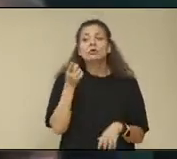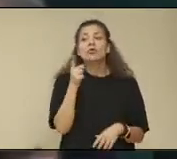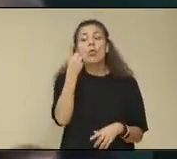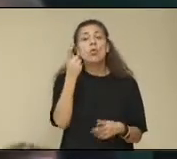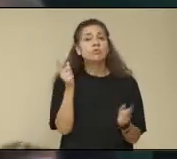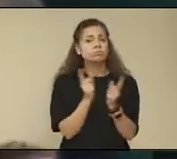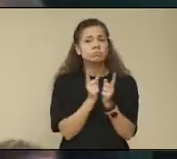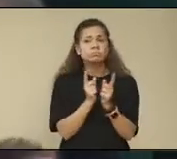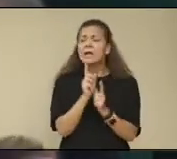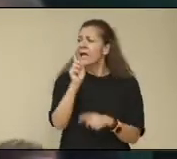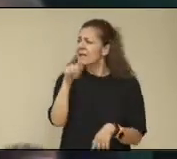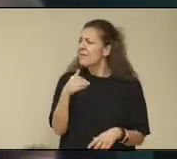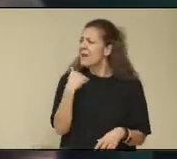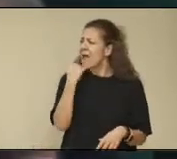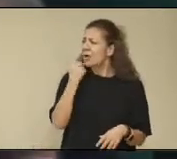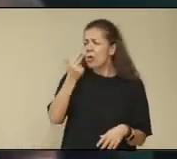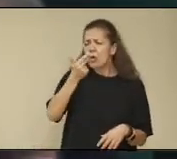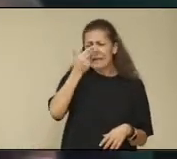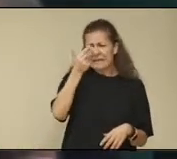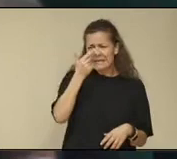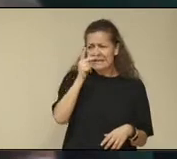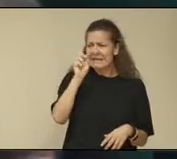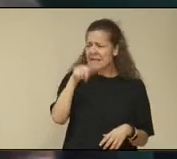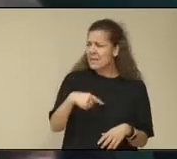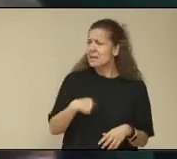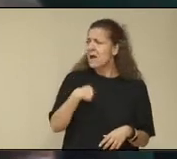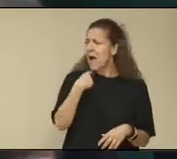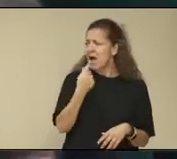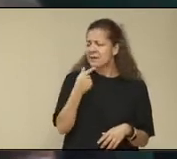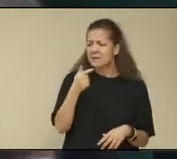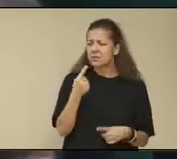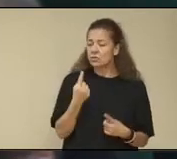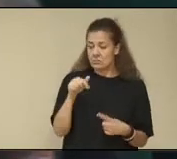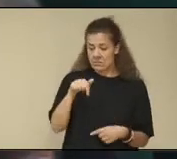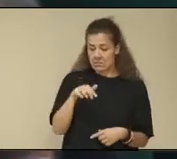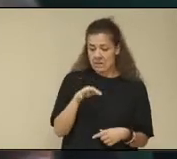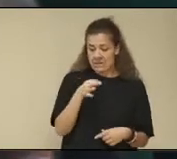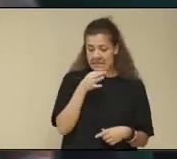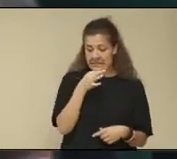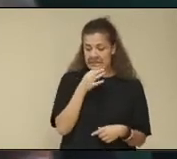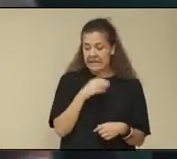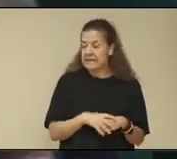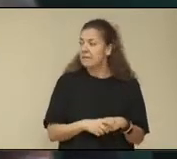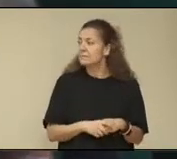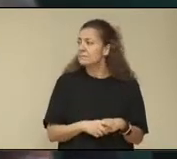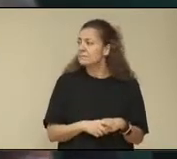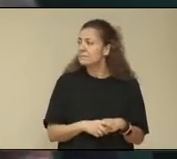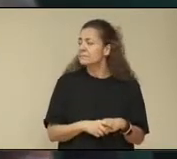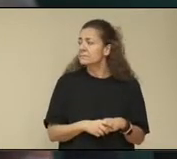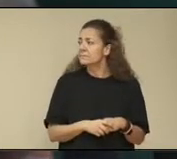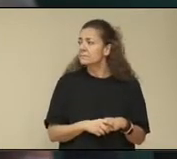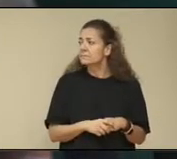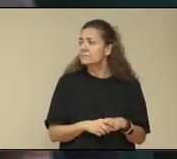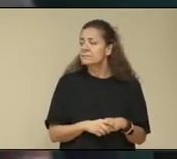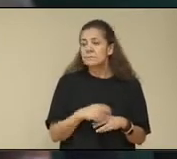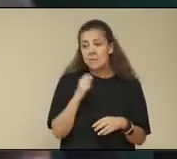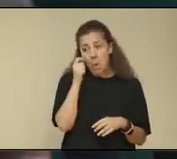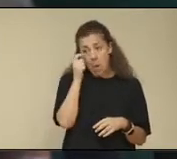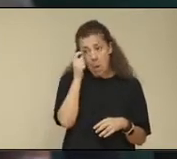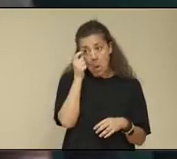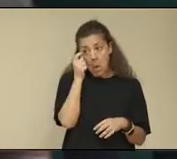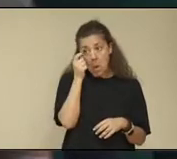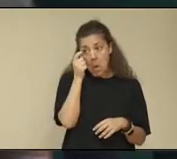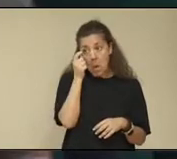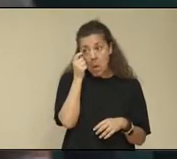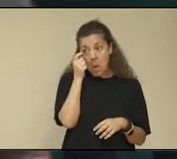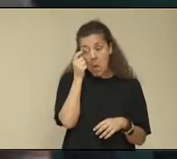Y luego otro que me parecía interesante, que también habéis comentado varios, han salido en varias veces